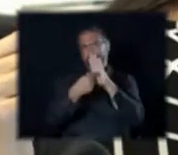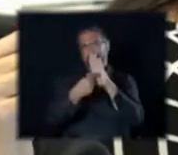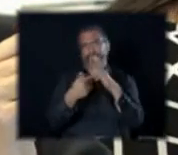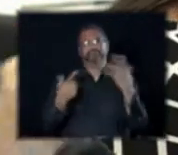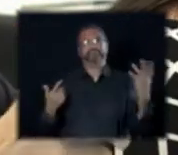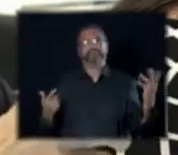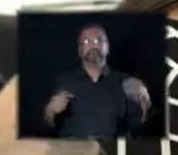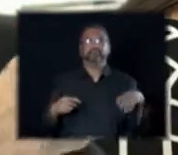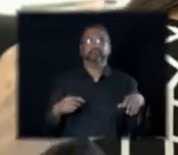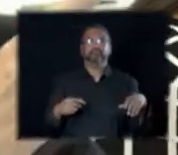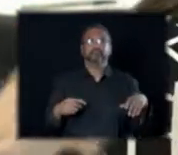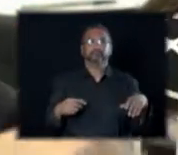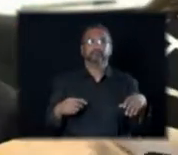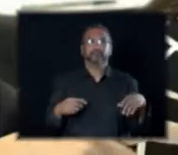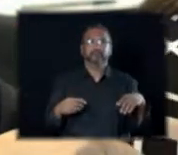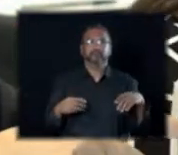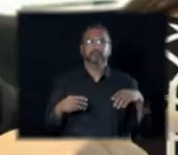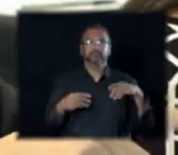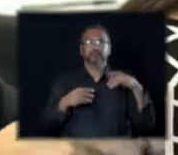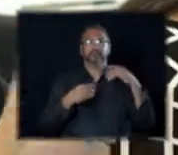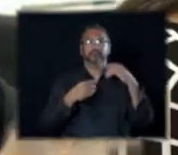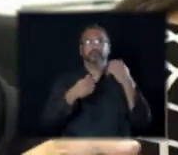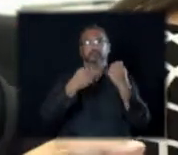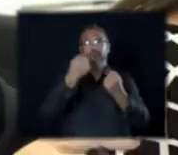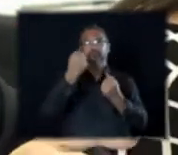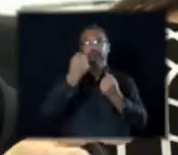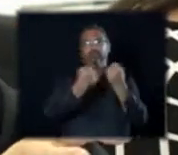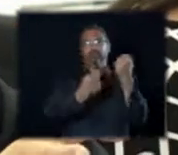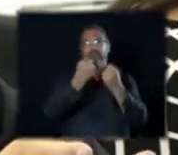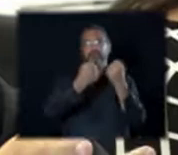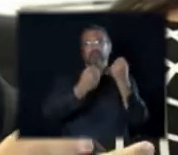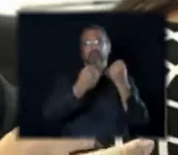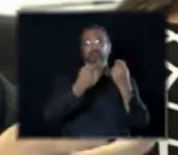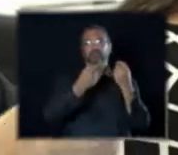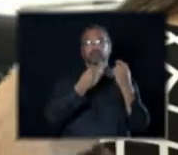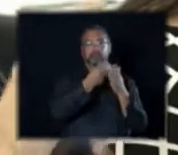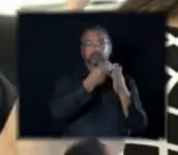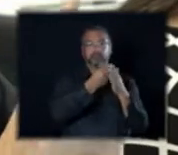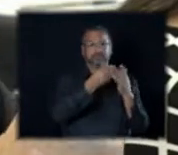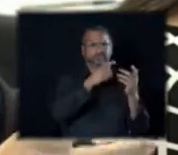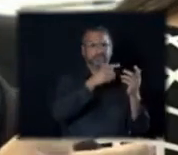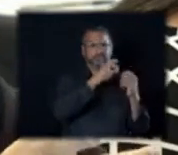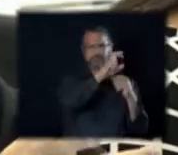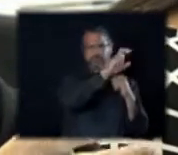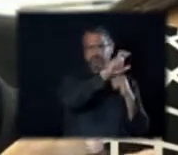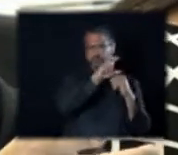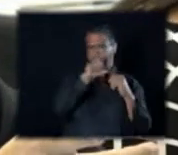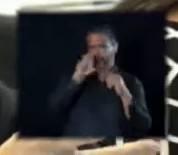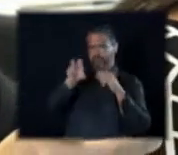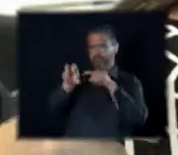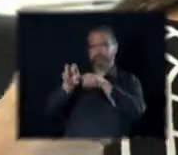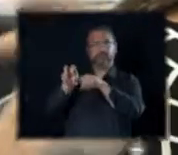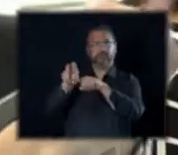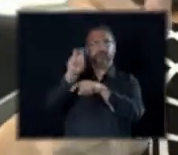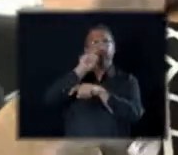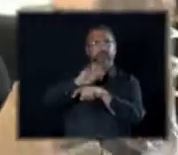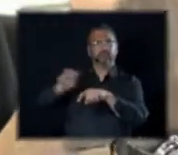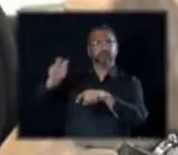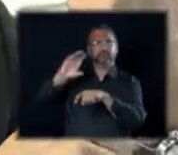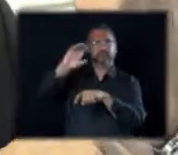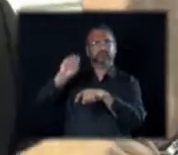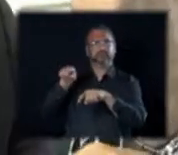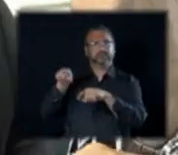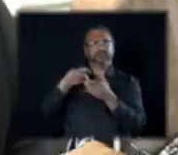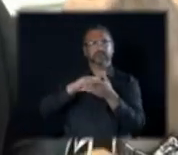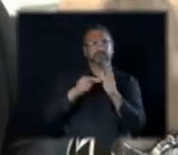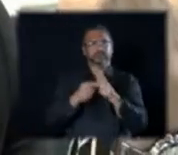saca, por ejemplo, el ejemplo de hoy día sería una porción del de los arbitrios sobre los carros que pasan al